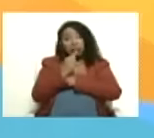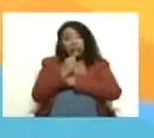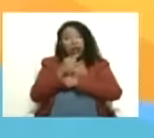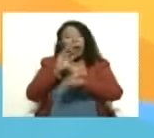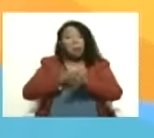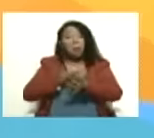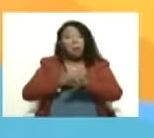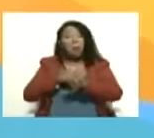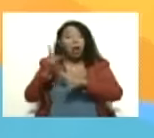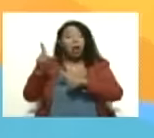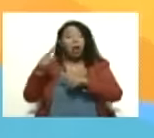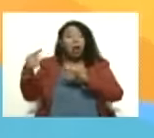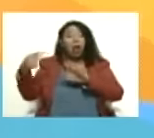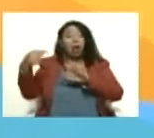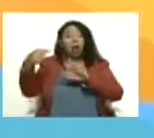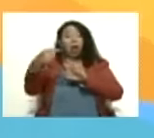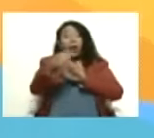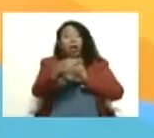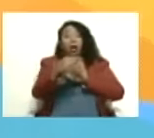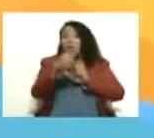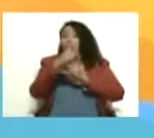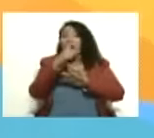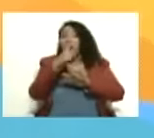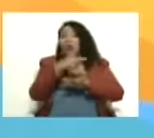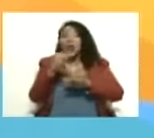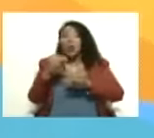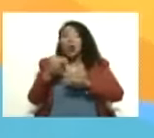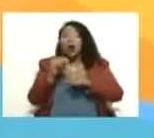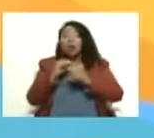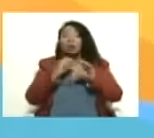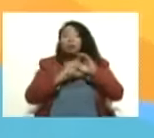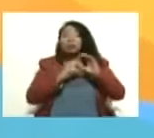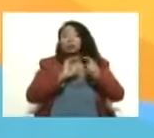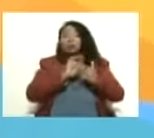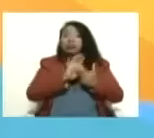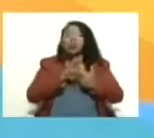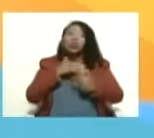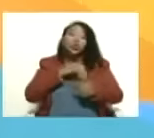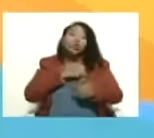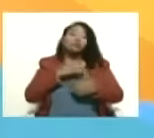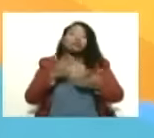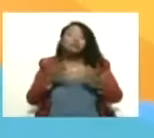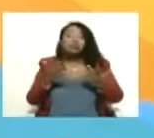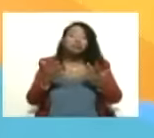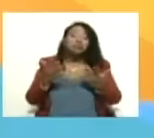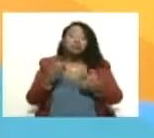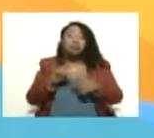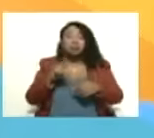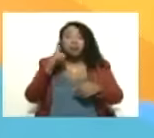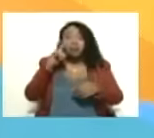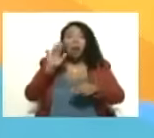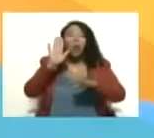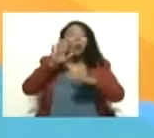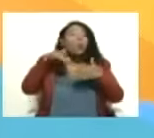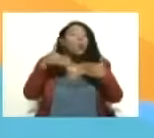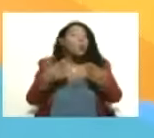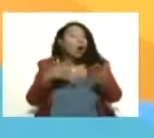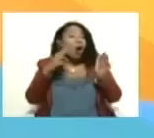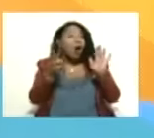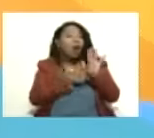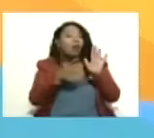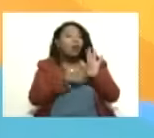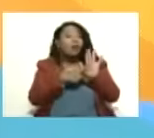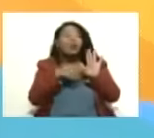estar señalando cosas inexactas a los medios de comunicación nosotros vamos a tener que señalar Cuál es la verdad de lo que se